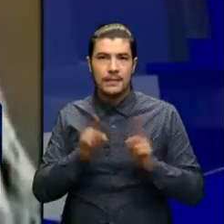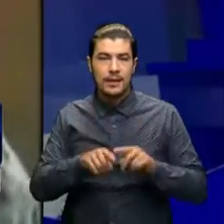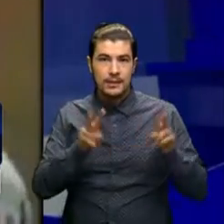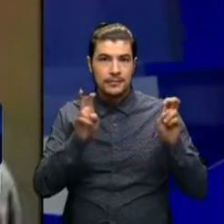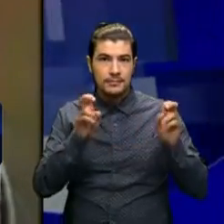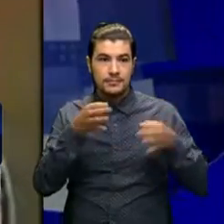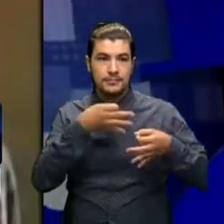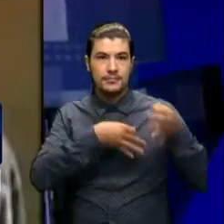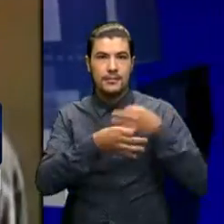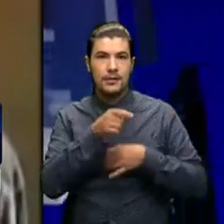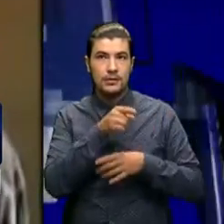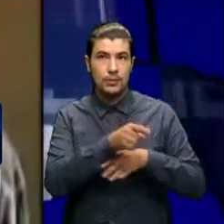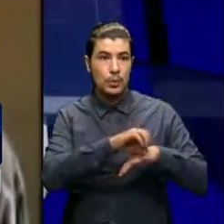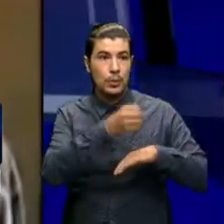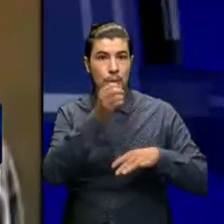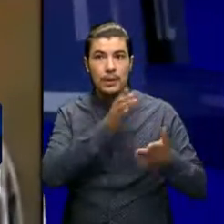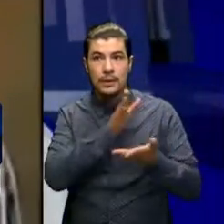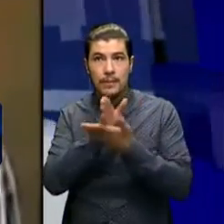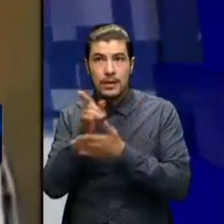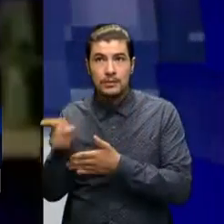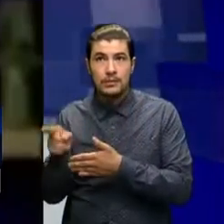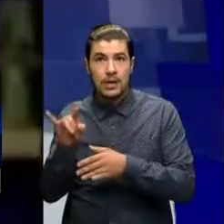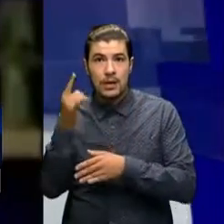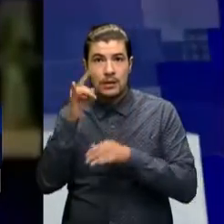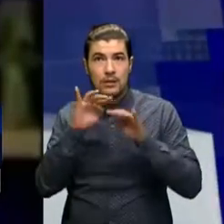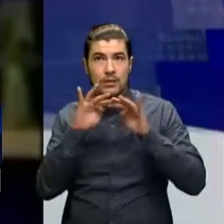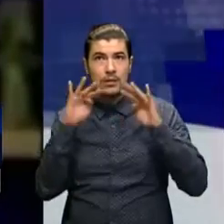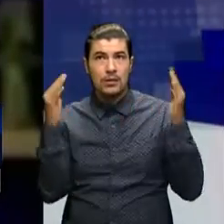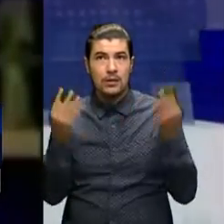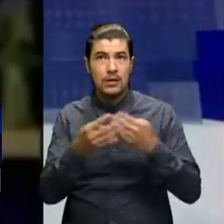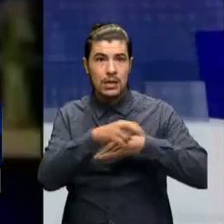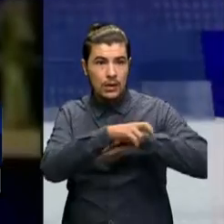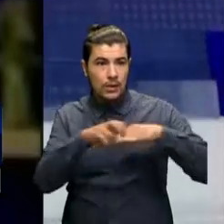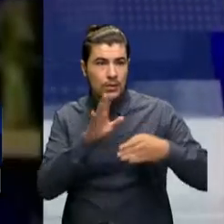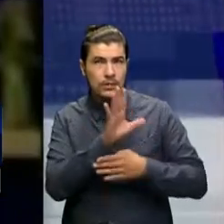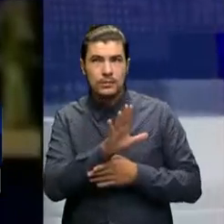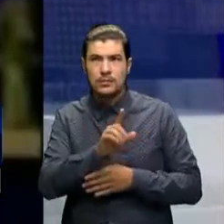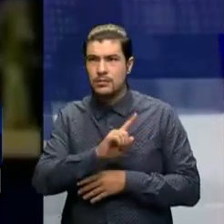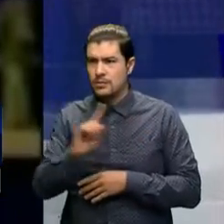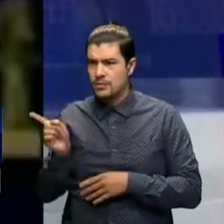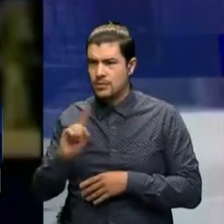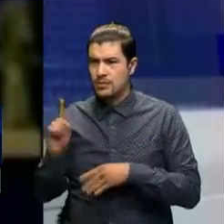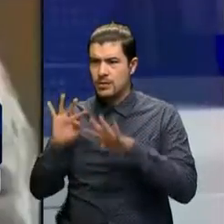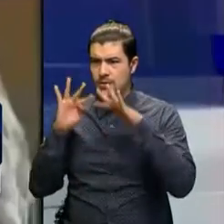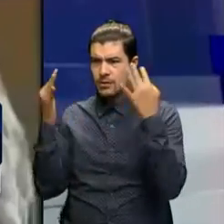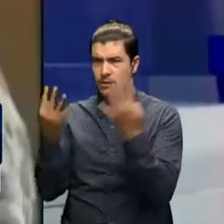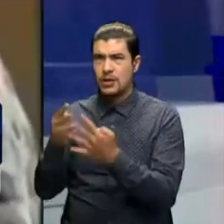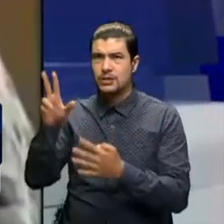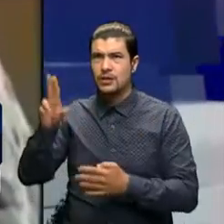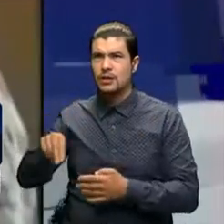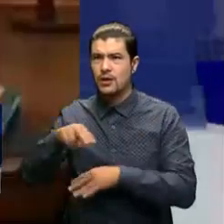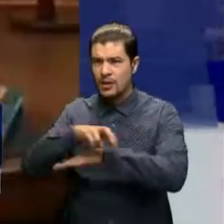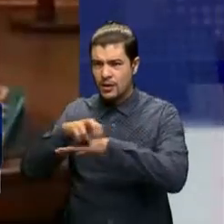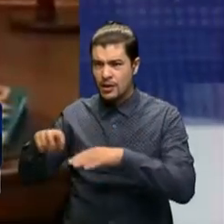llevar esas cosas de oro al congreso no emplea amigos que ser algo linera en el congreso nos roba